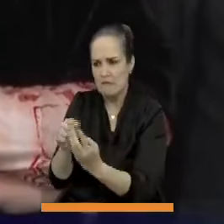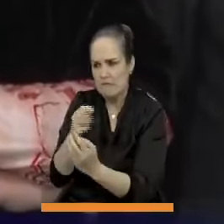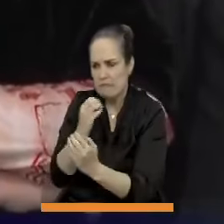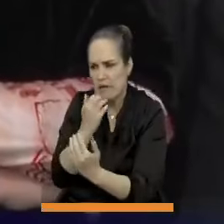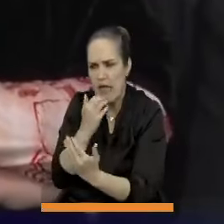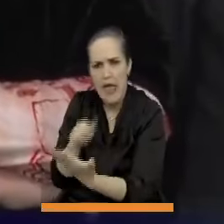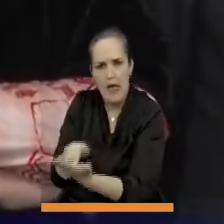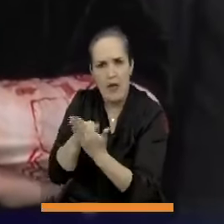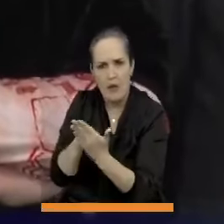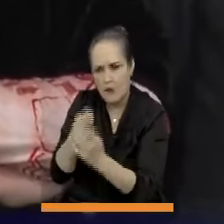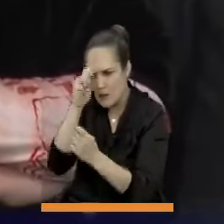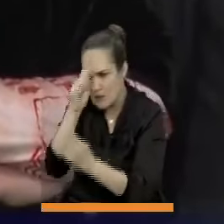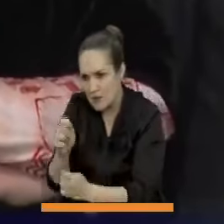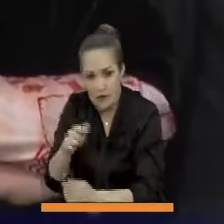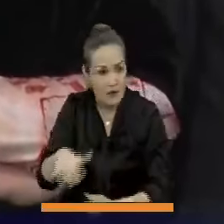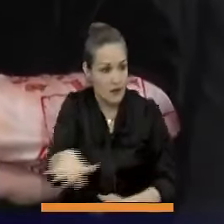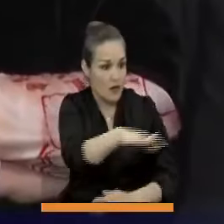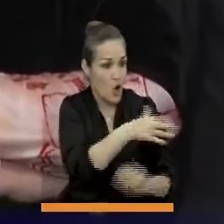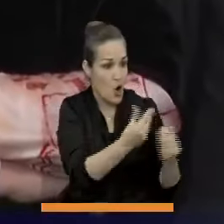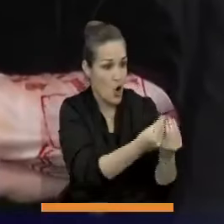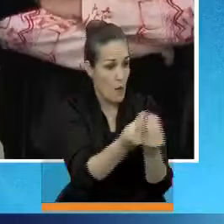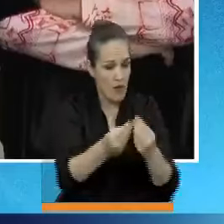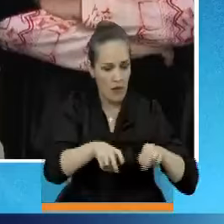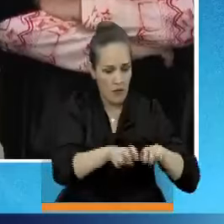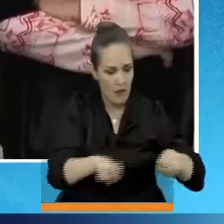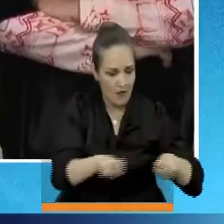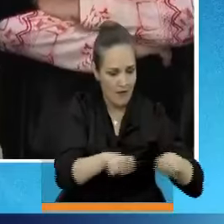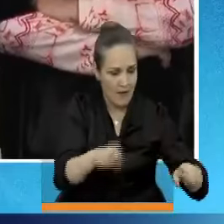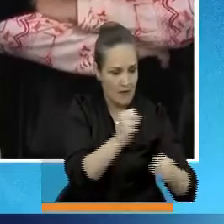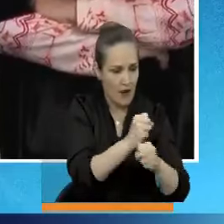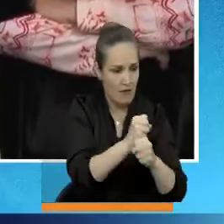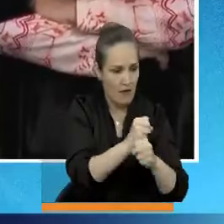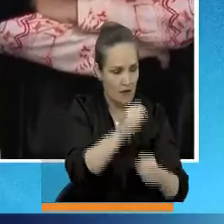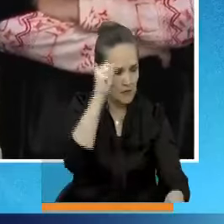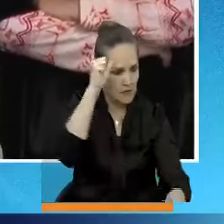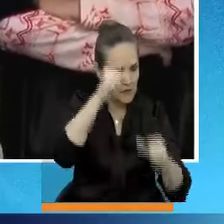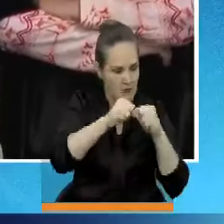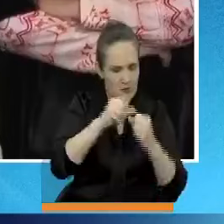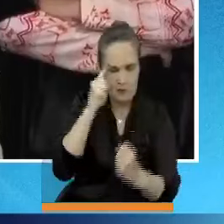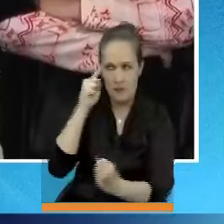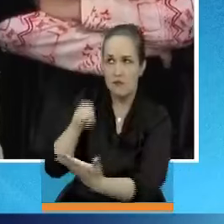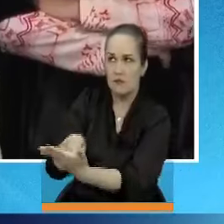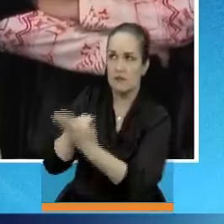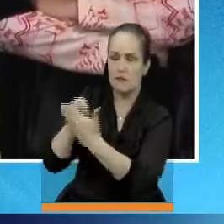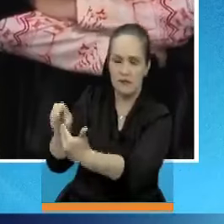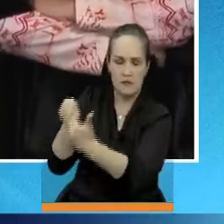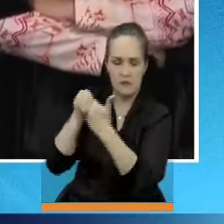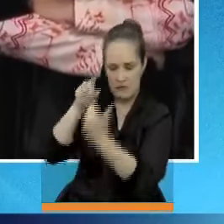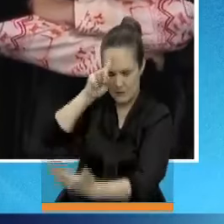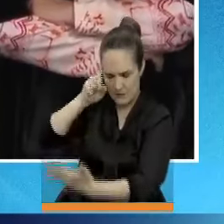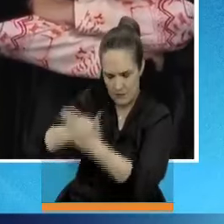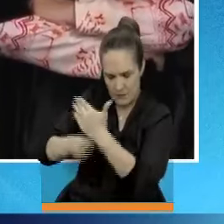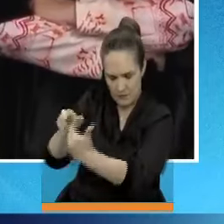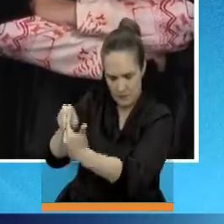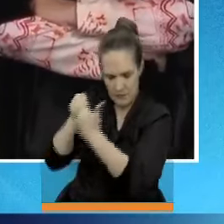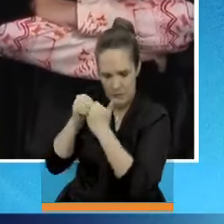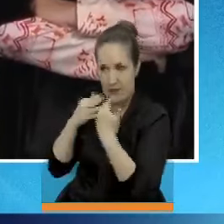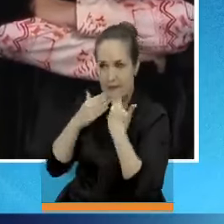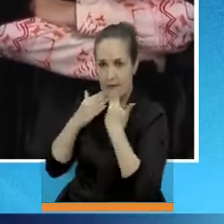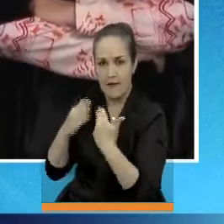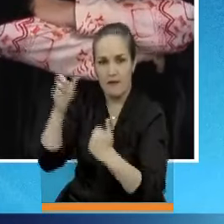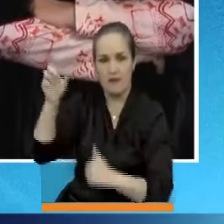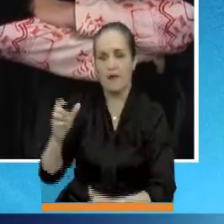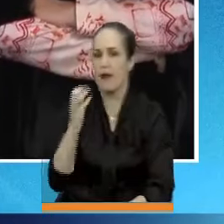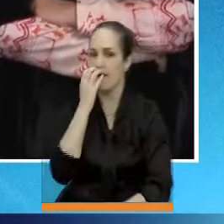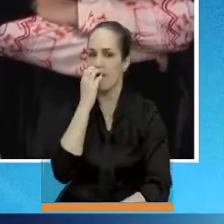y colegas periodistas que se van a sentar en esta sala, recuerden las lecciones de ese gran periodista que fue